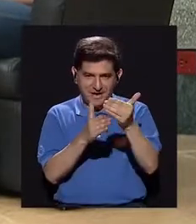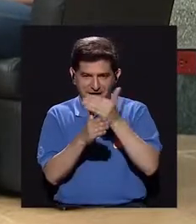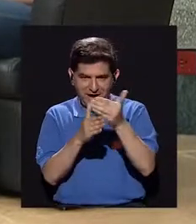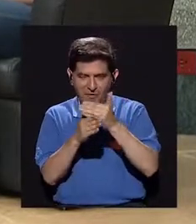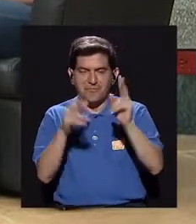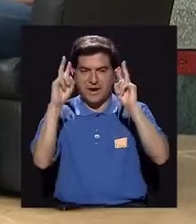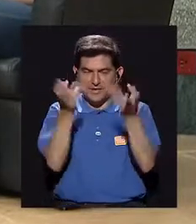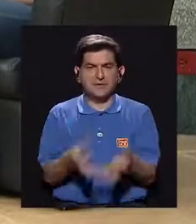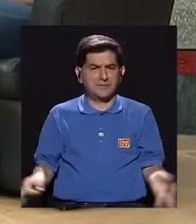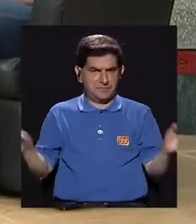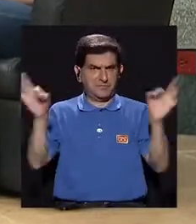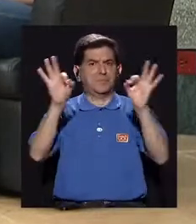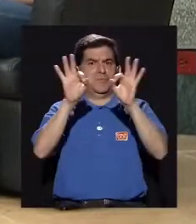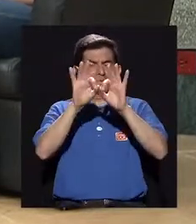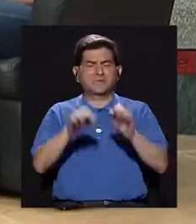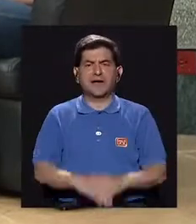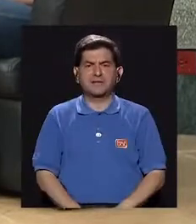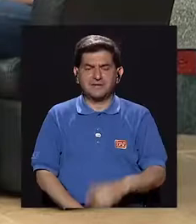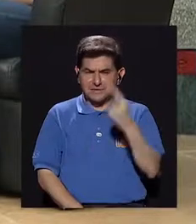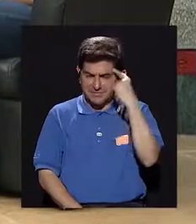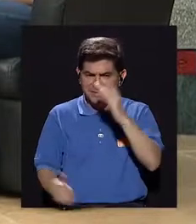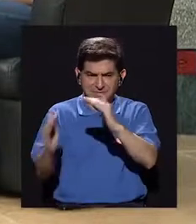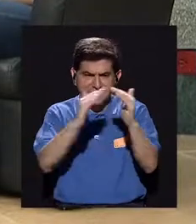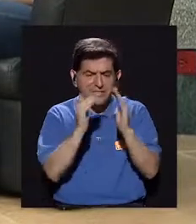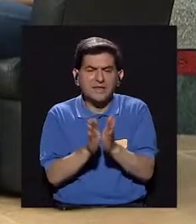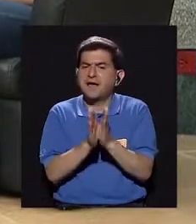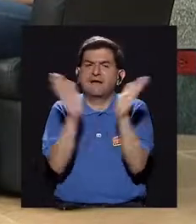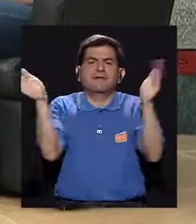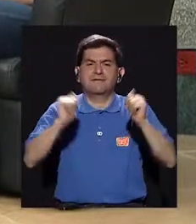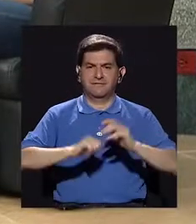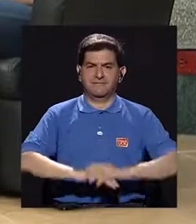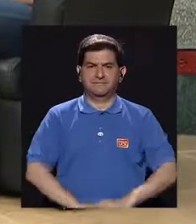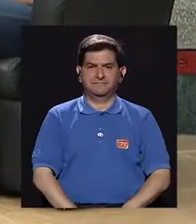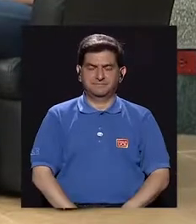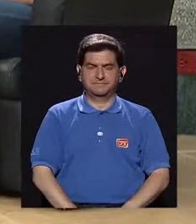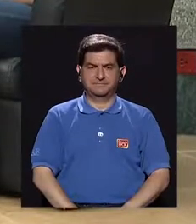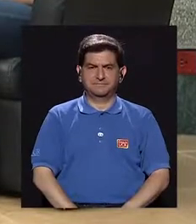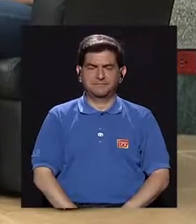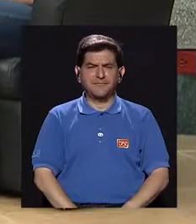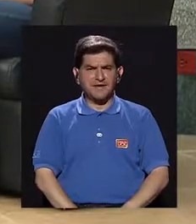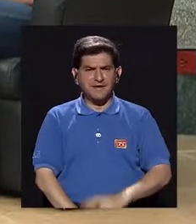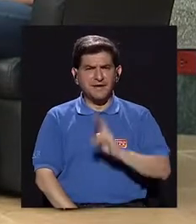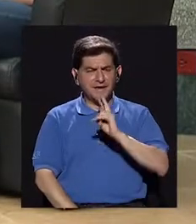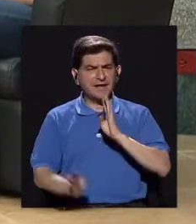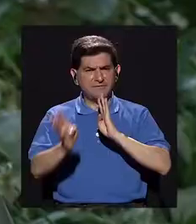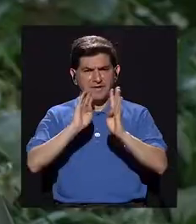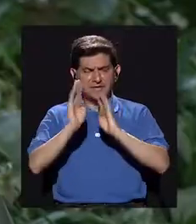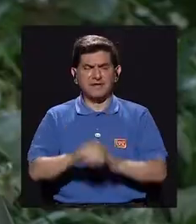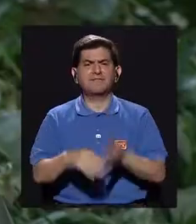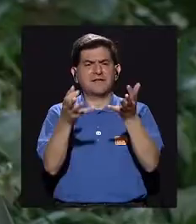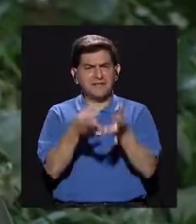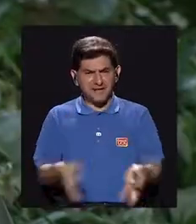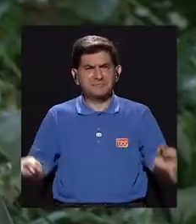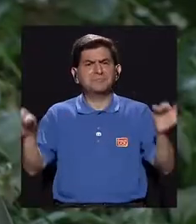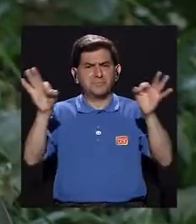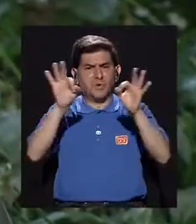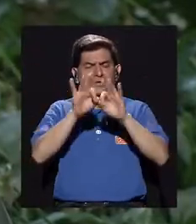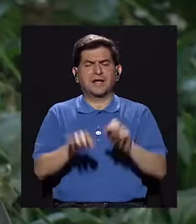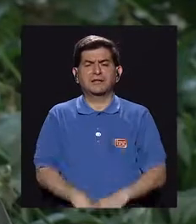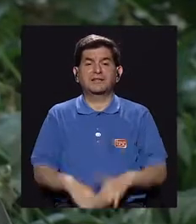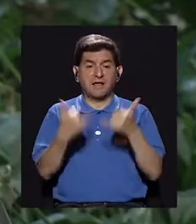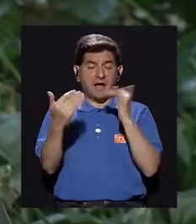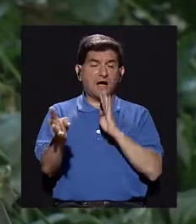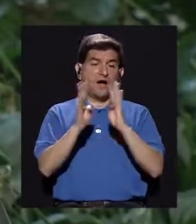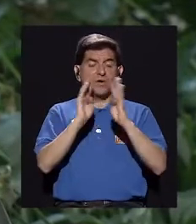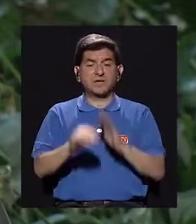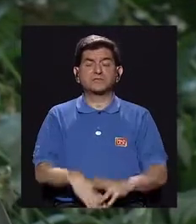ustedes compartiendo este tema tan importante para la población en general. Y es que definitivamente hablábamos que va a ser muy importante, ¿verdad?